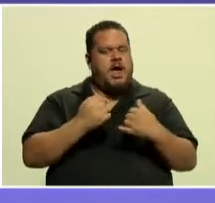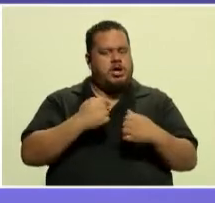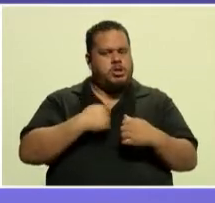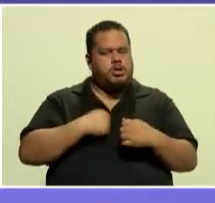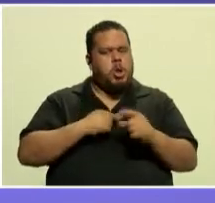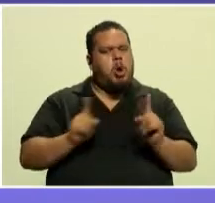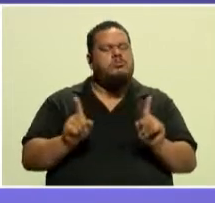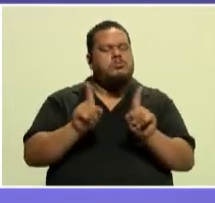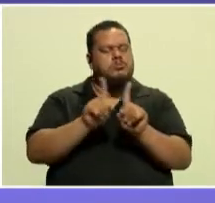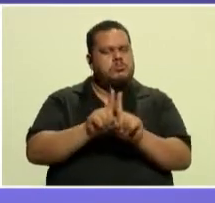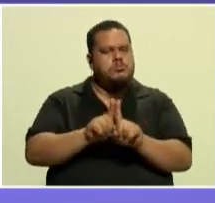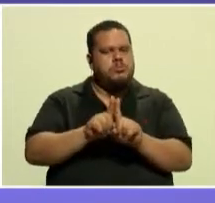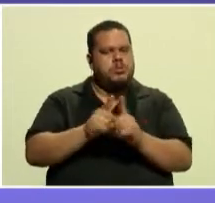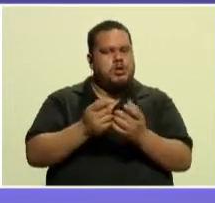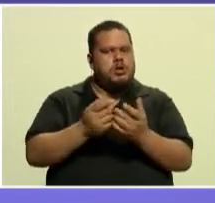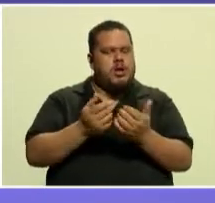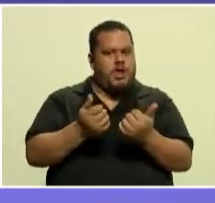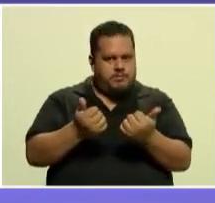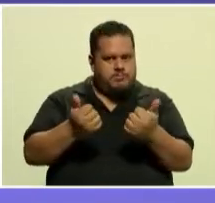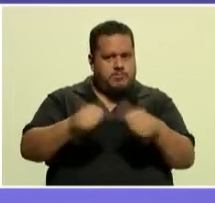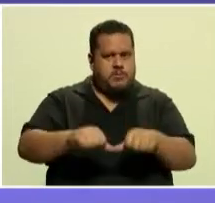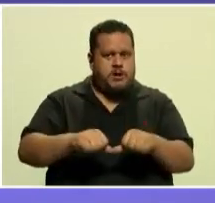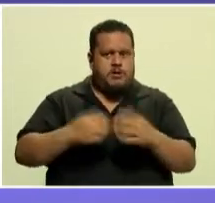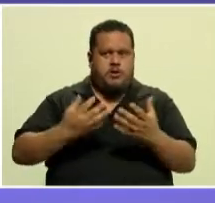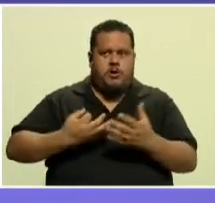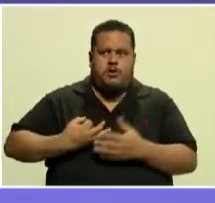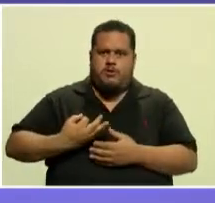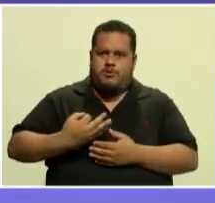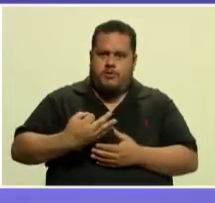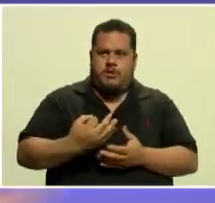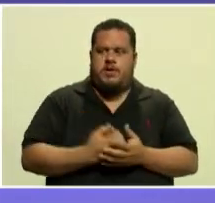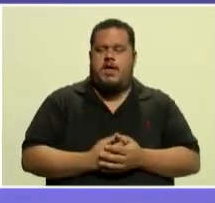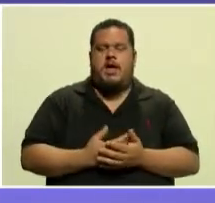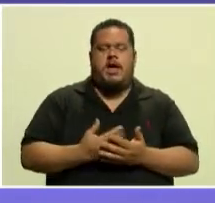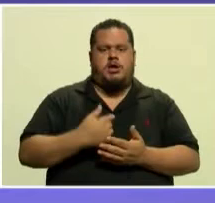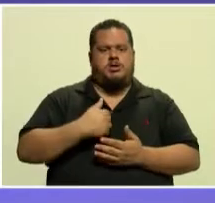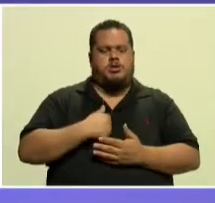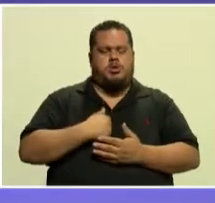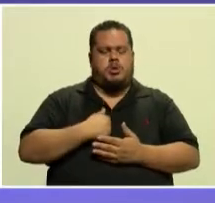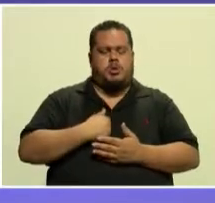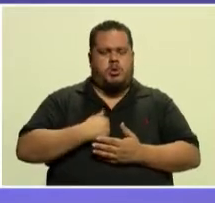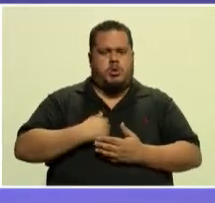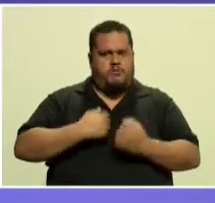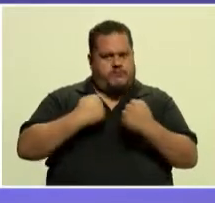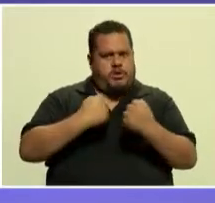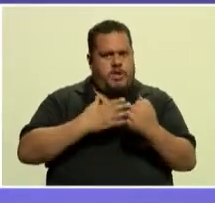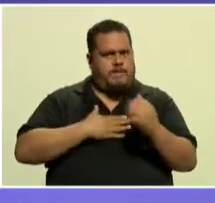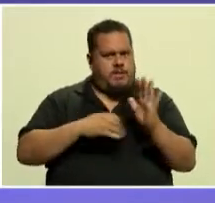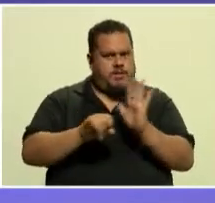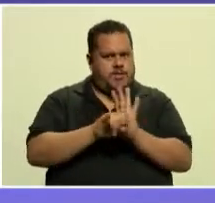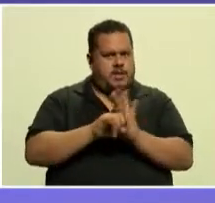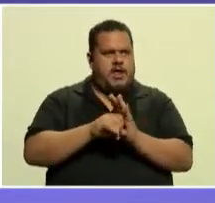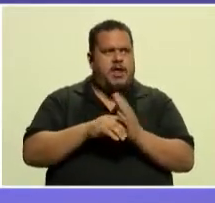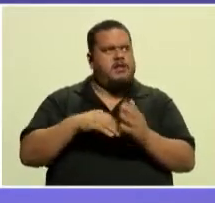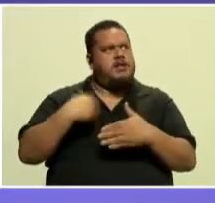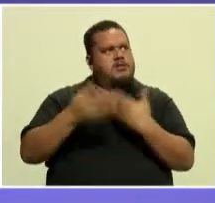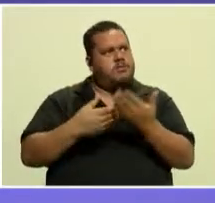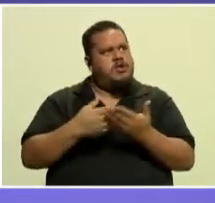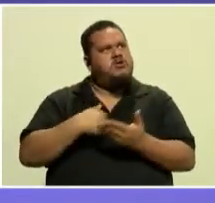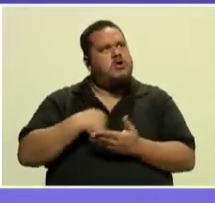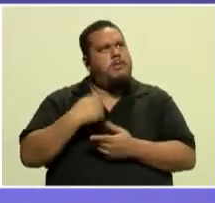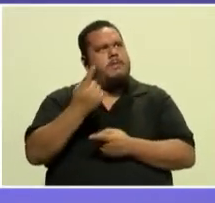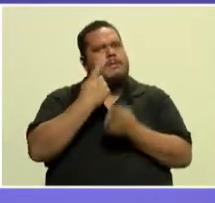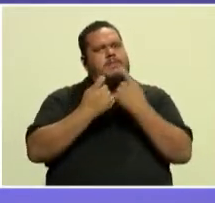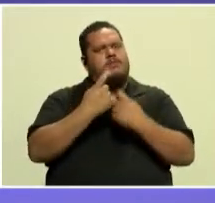verdad es que eso fluctúa todos los días y todo el día. Uno se define y luego se vuelve a preguntar todos los días quién